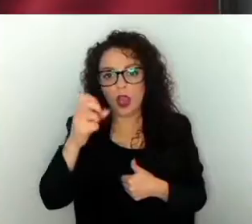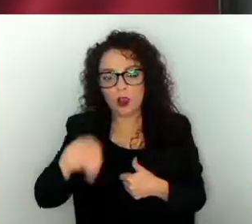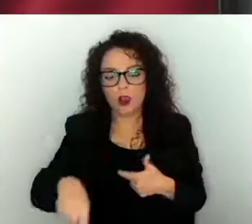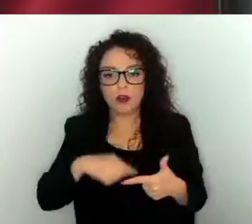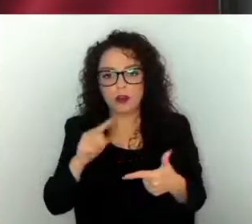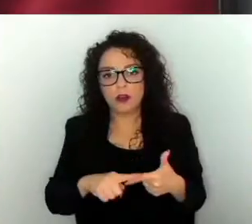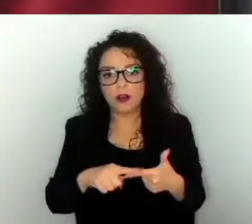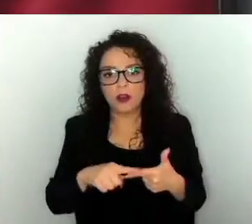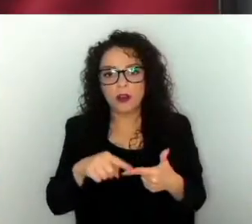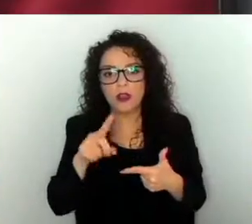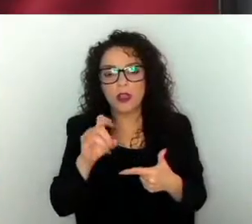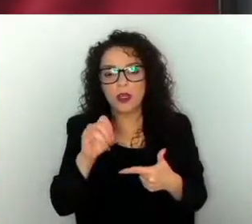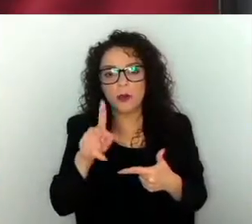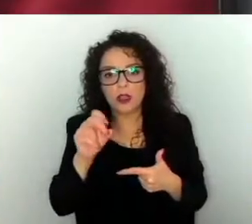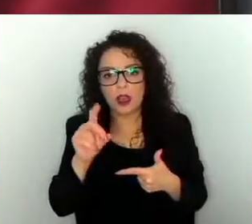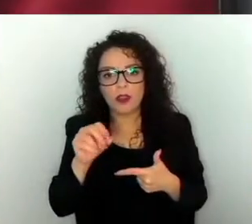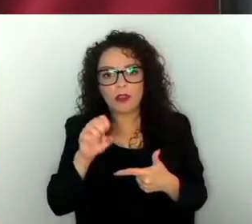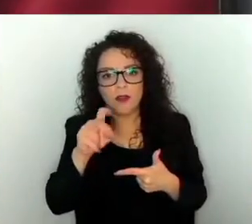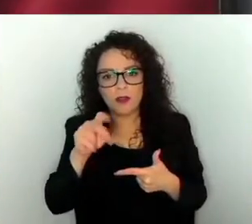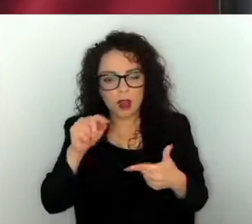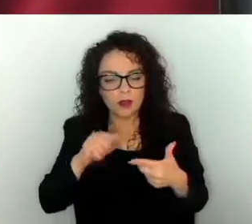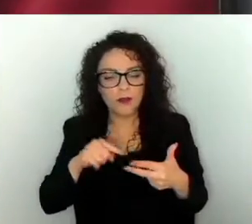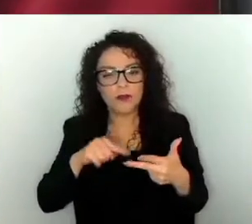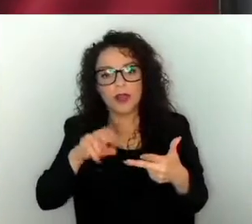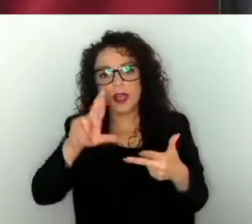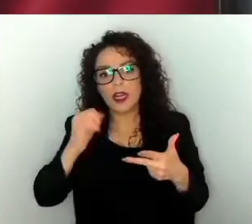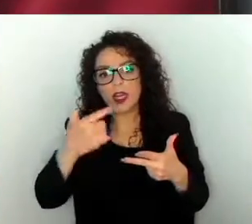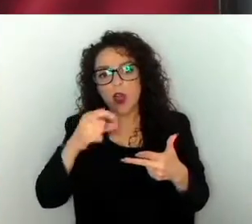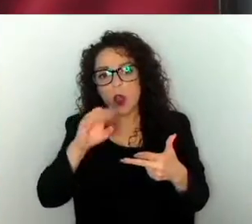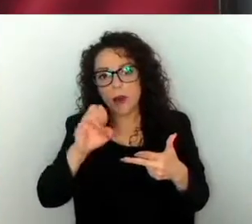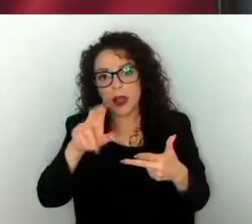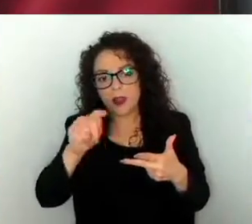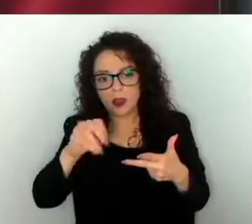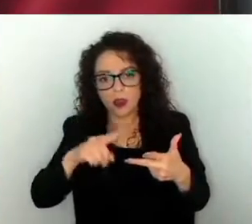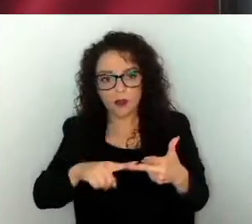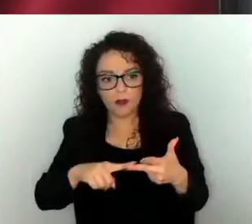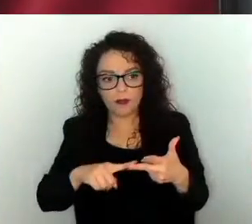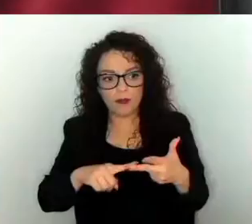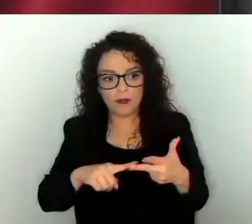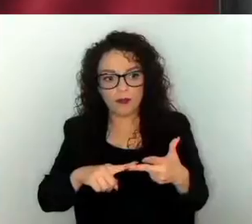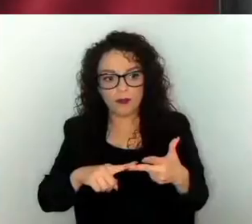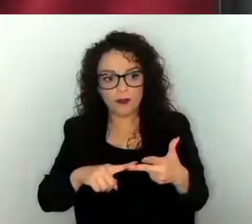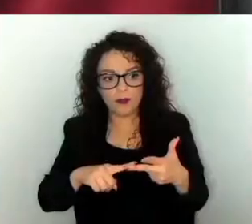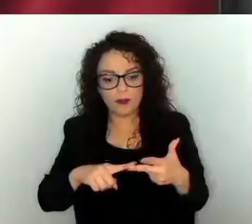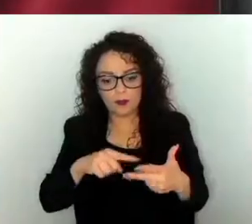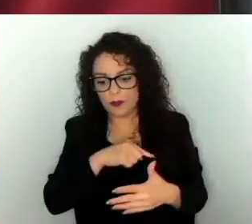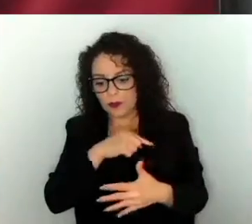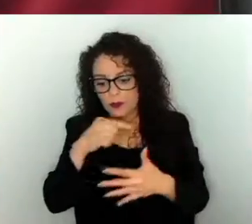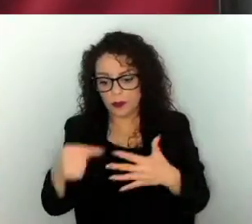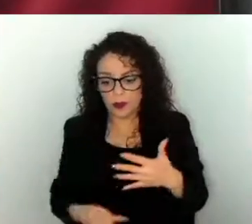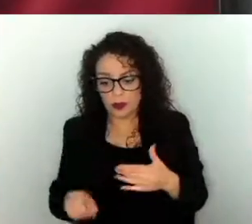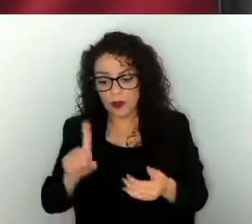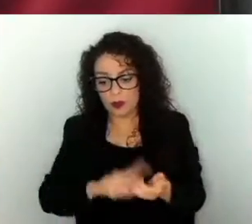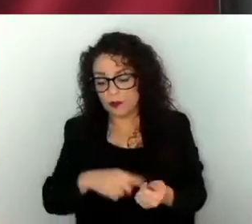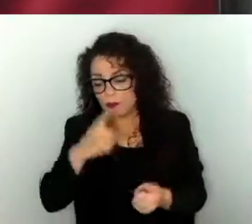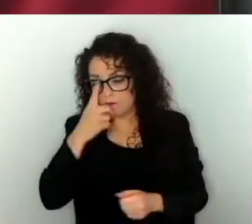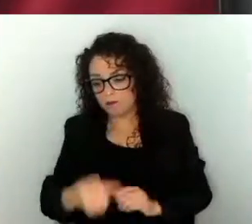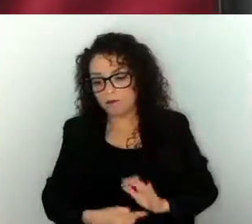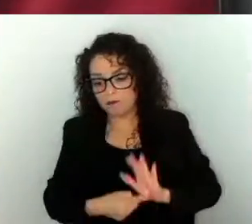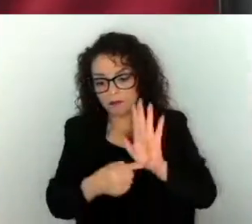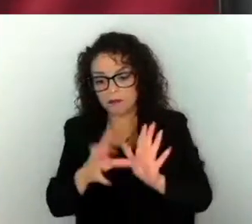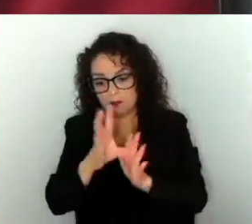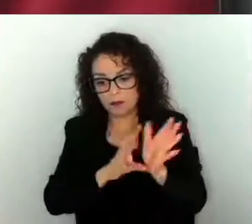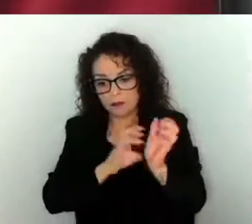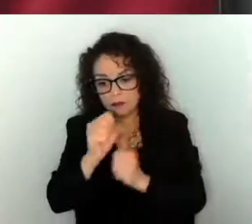Hernández. Vocal, diputado Rigoberto Vargas Cervantes. Toda vez que se trata de un mandato constitucional y legal y que